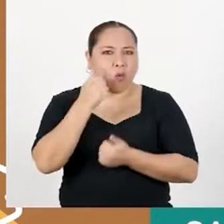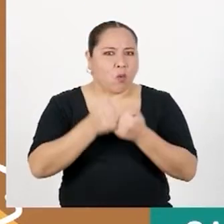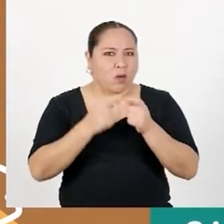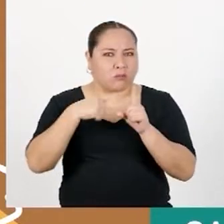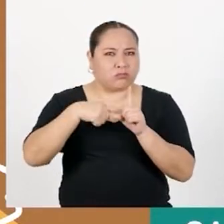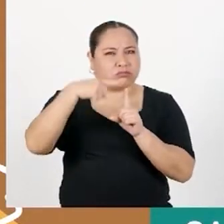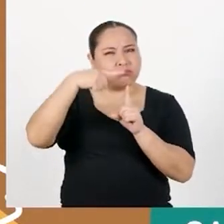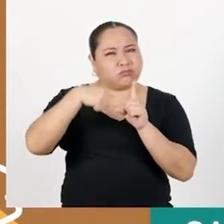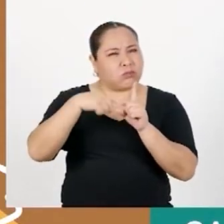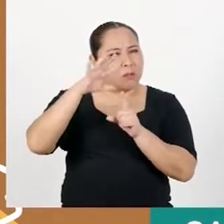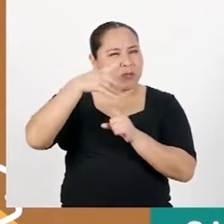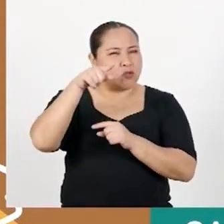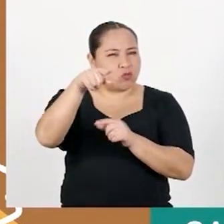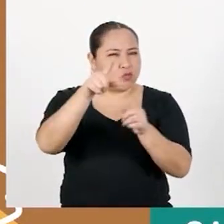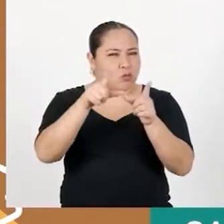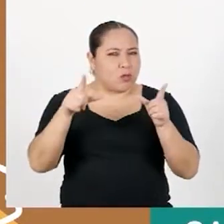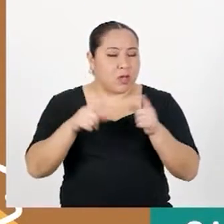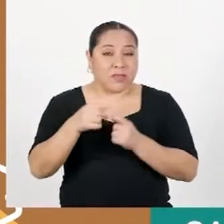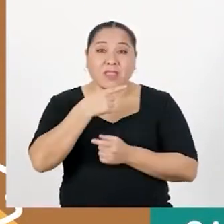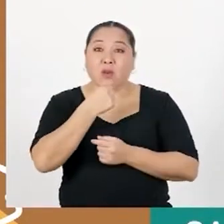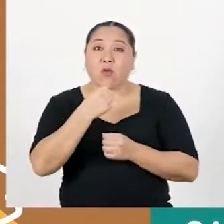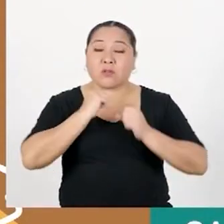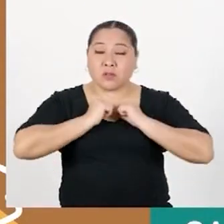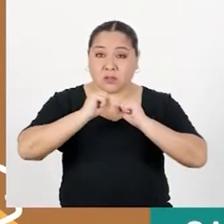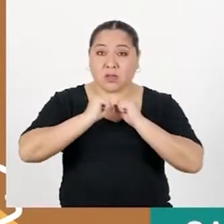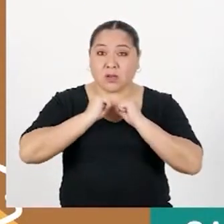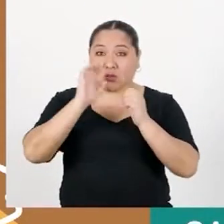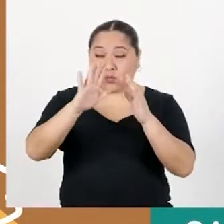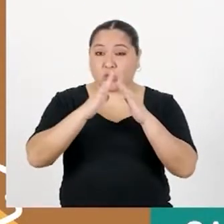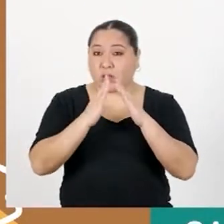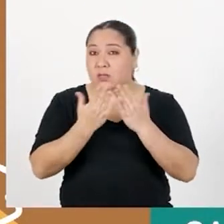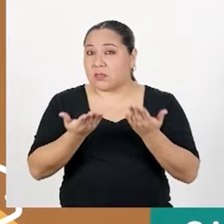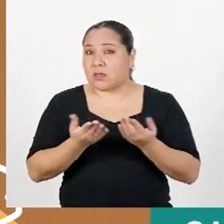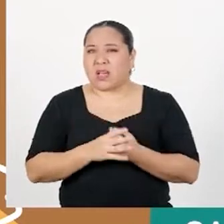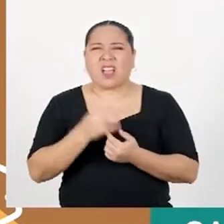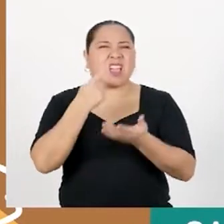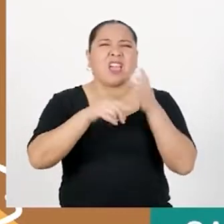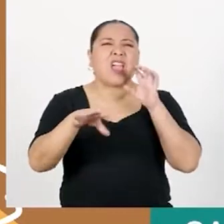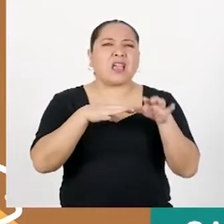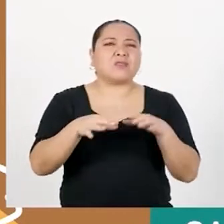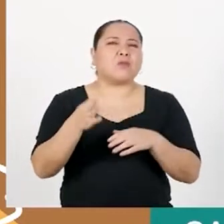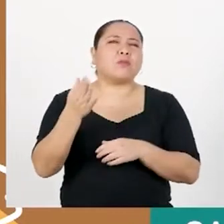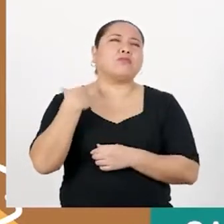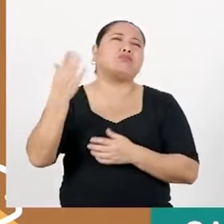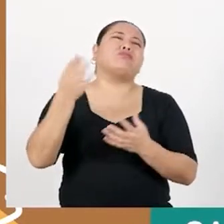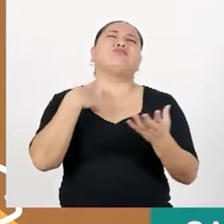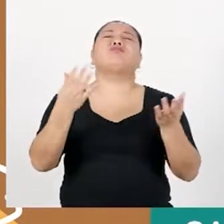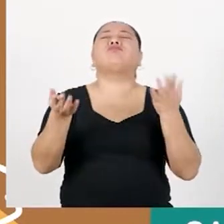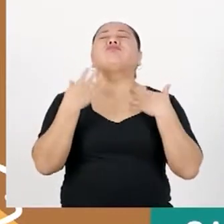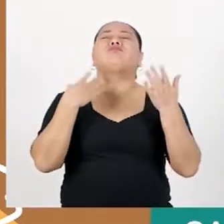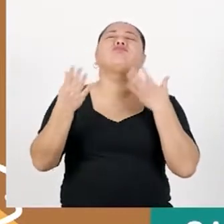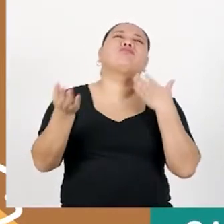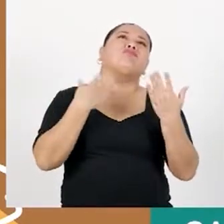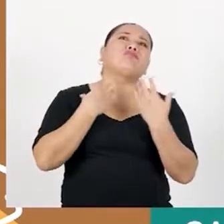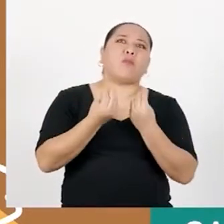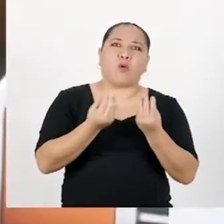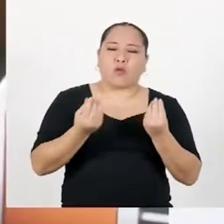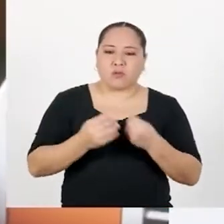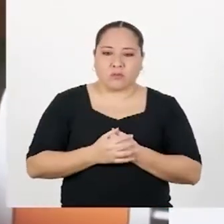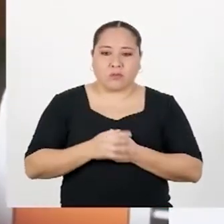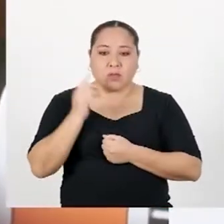la temperatura aproximada en tu zona? ¿Te gusta hacer ejercicios en casa? ¿Qué haces cuando sientes demasiado